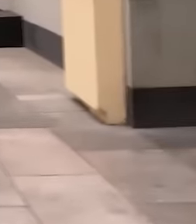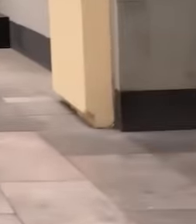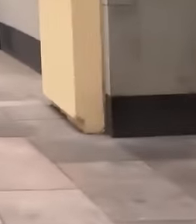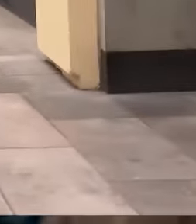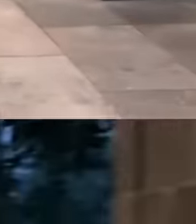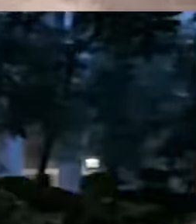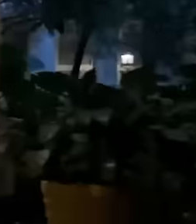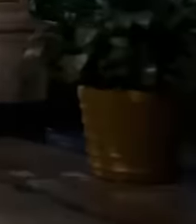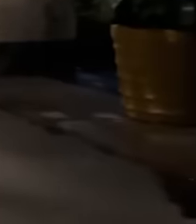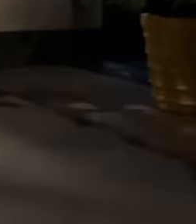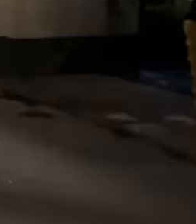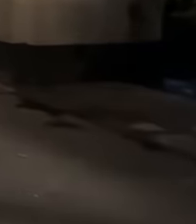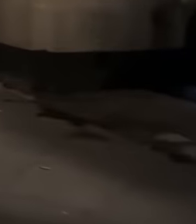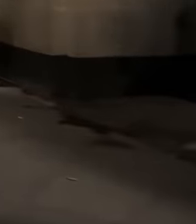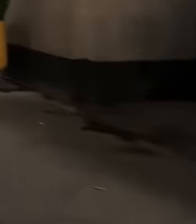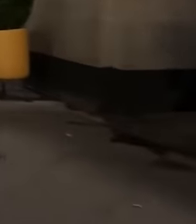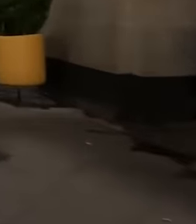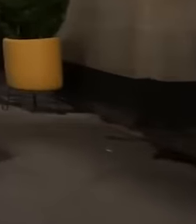de México.